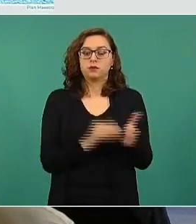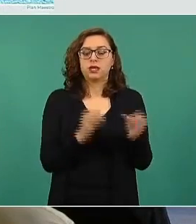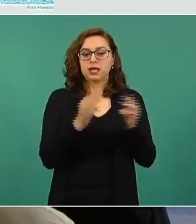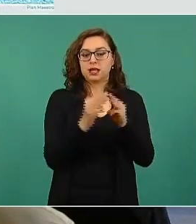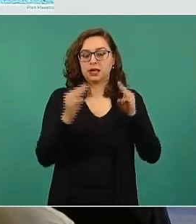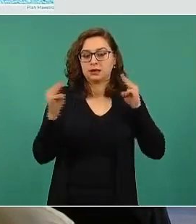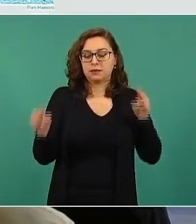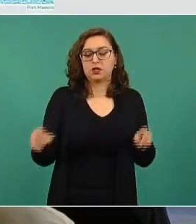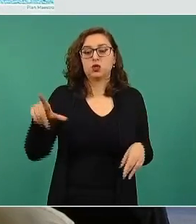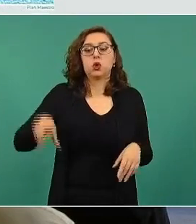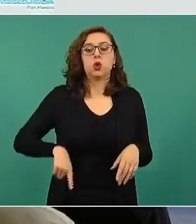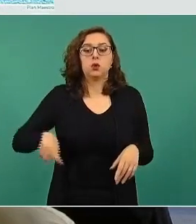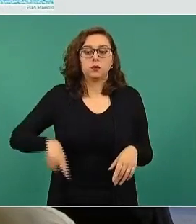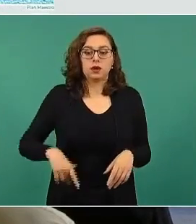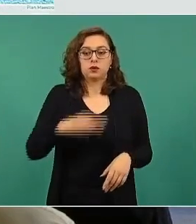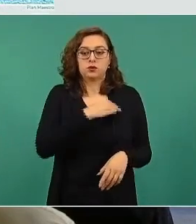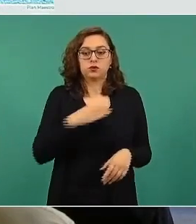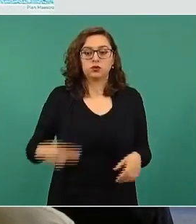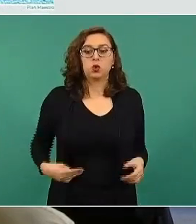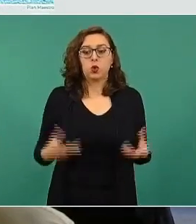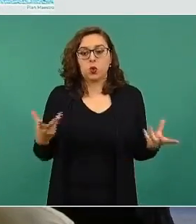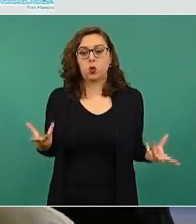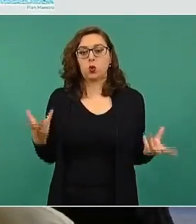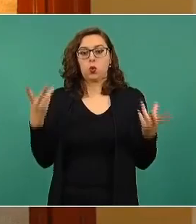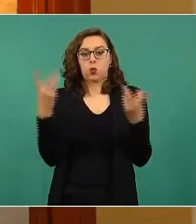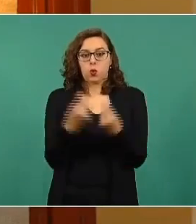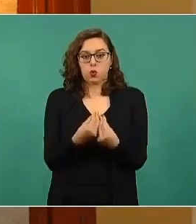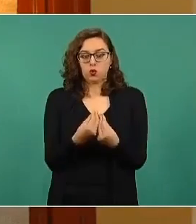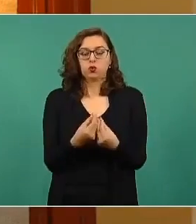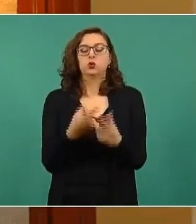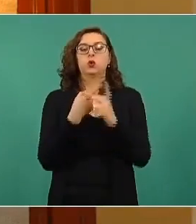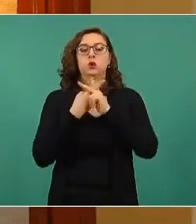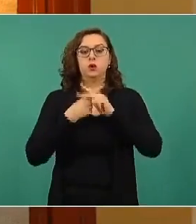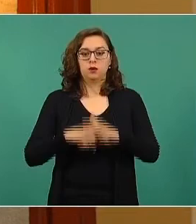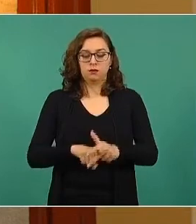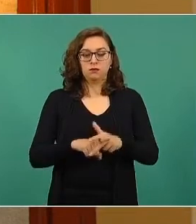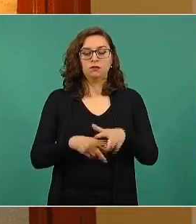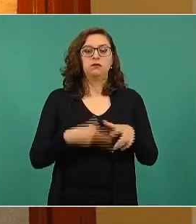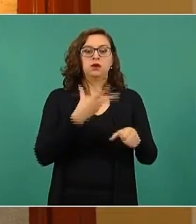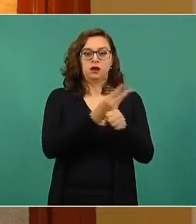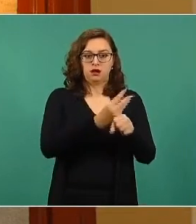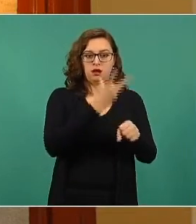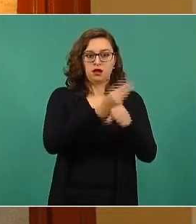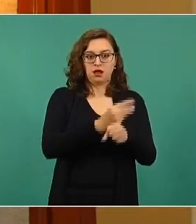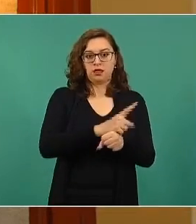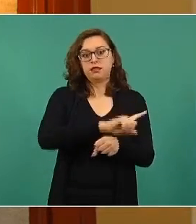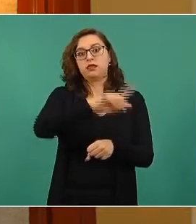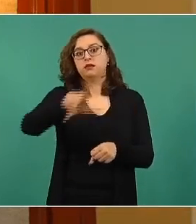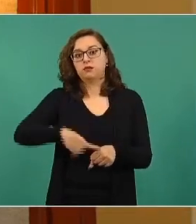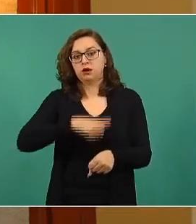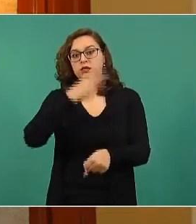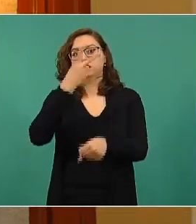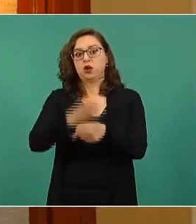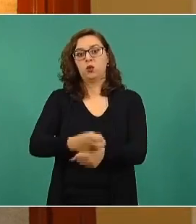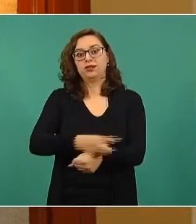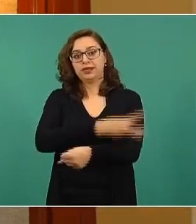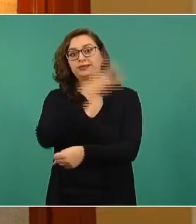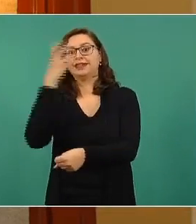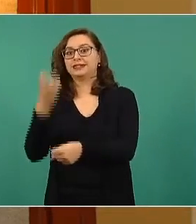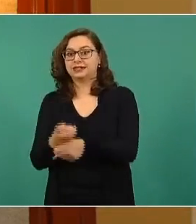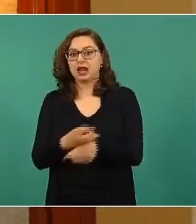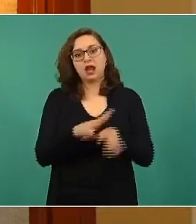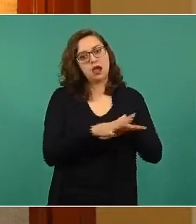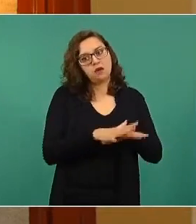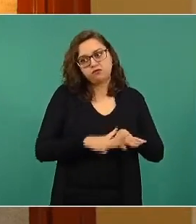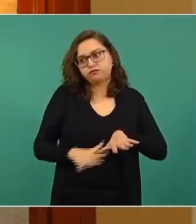gobierno municipal estamos viendo que ellos liciten una segunda etapa y nosotros una tercera etapa para poder abarcar